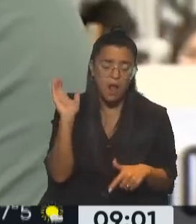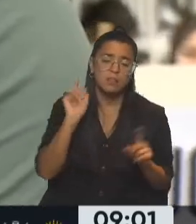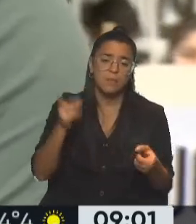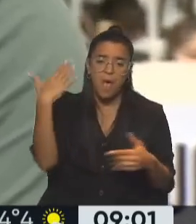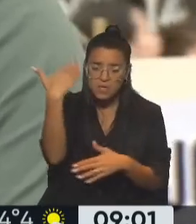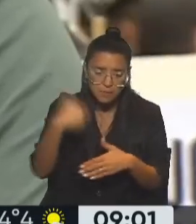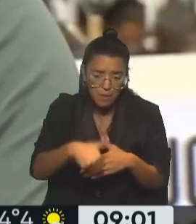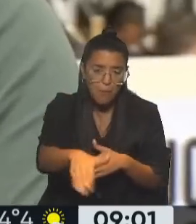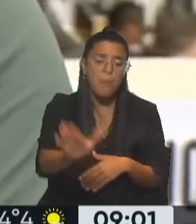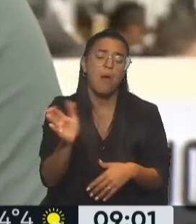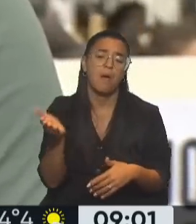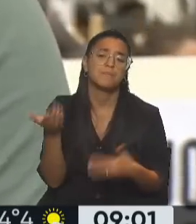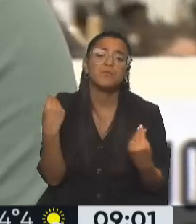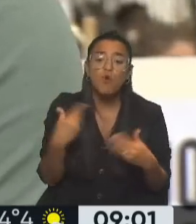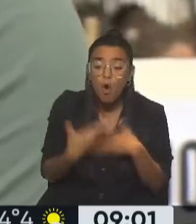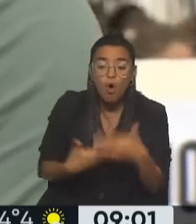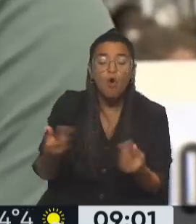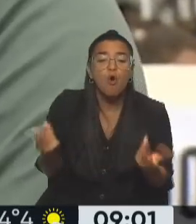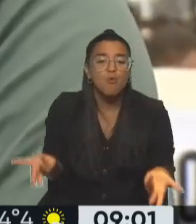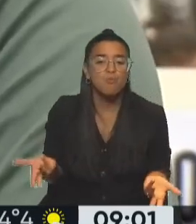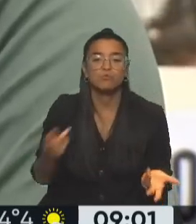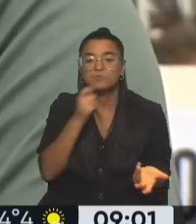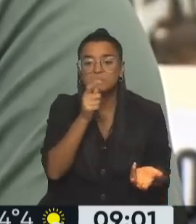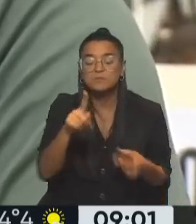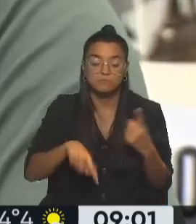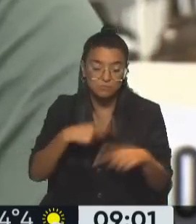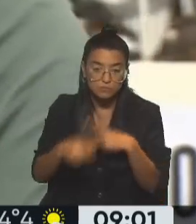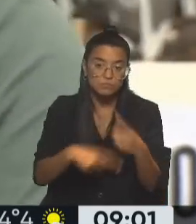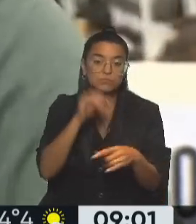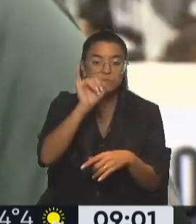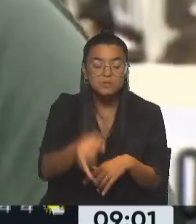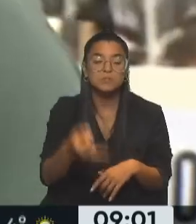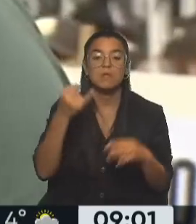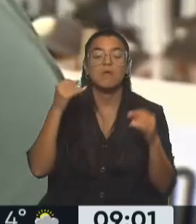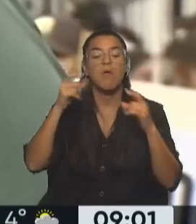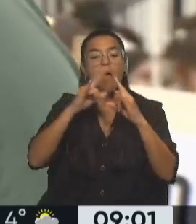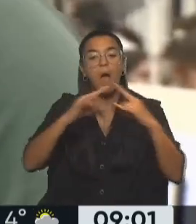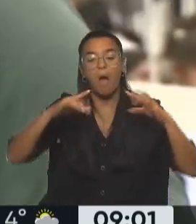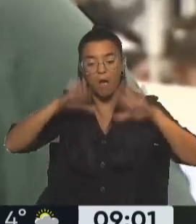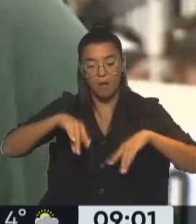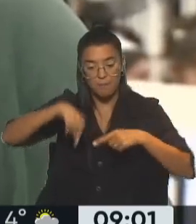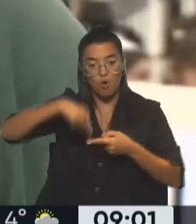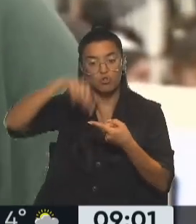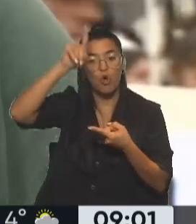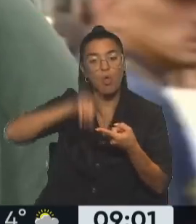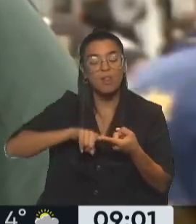van a hacer a continuación, cómo seguimos, si damos continuidad al acampe durante todo el día de hoy